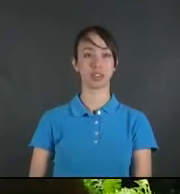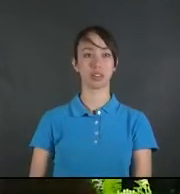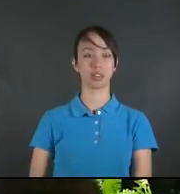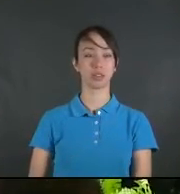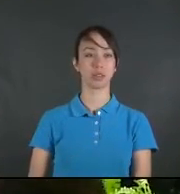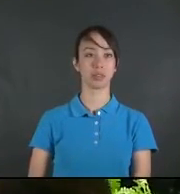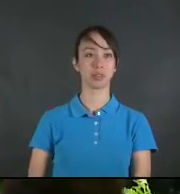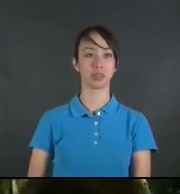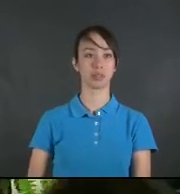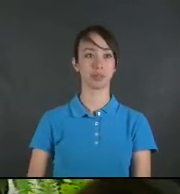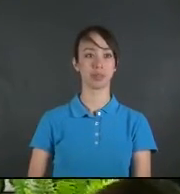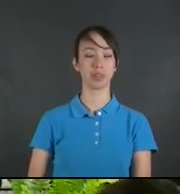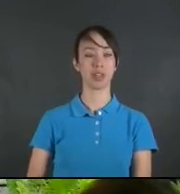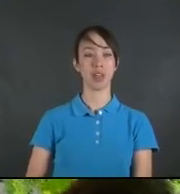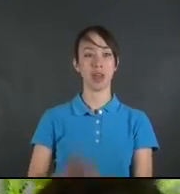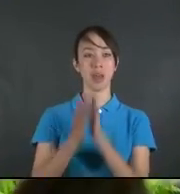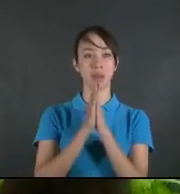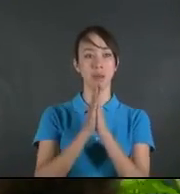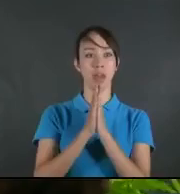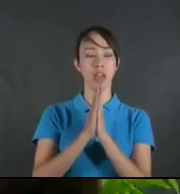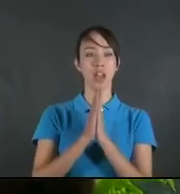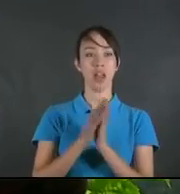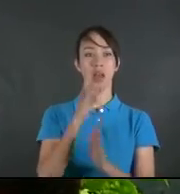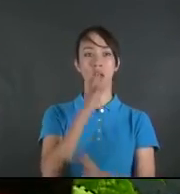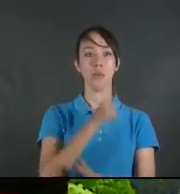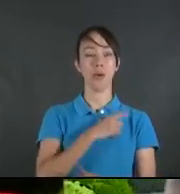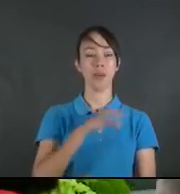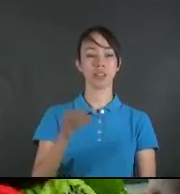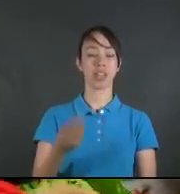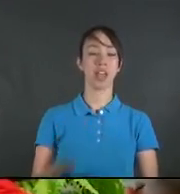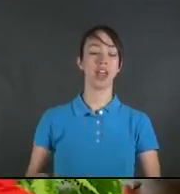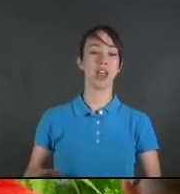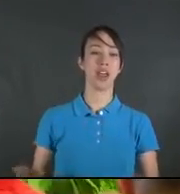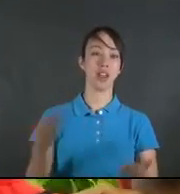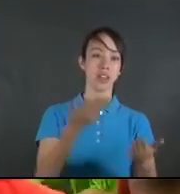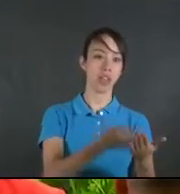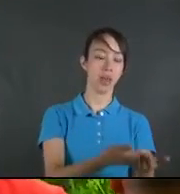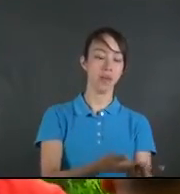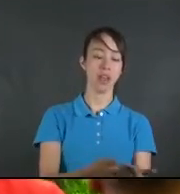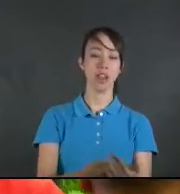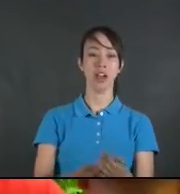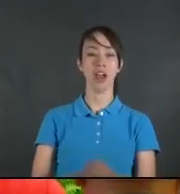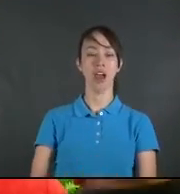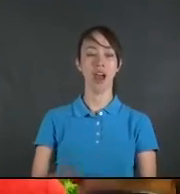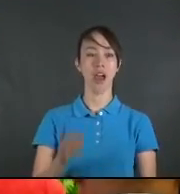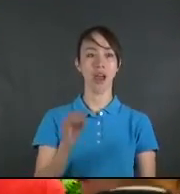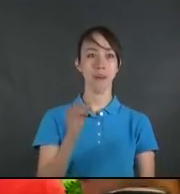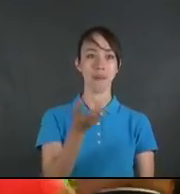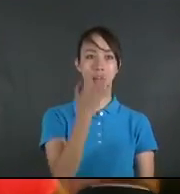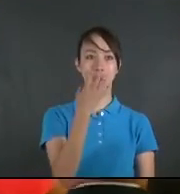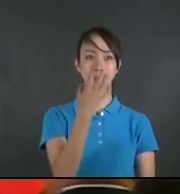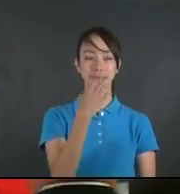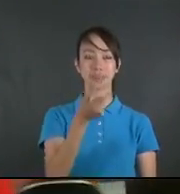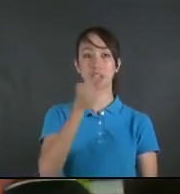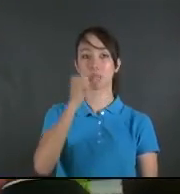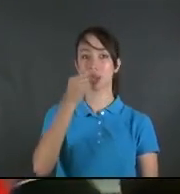a a pedirle a los hermanos que lleven del pan y del y de la Copa hasta sus